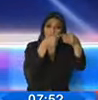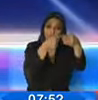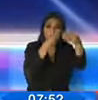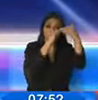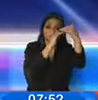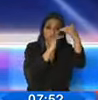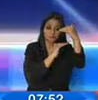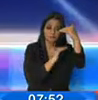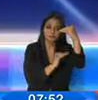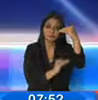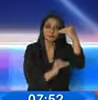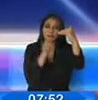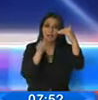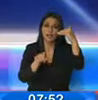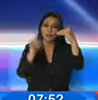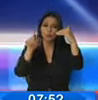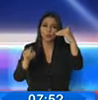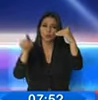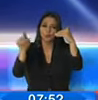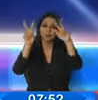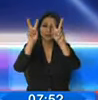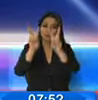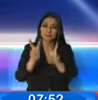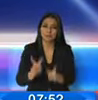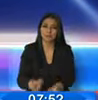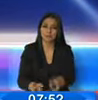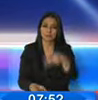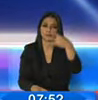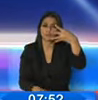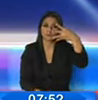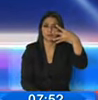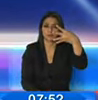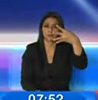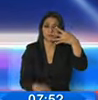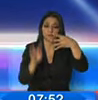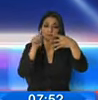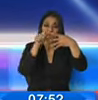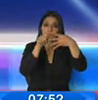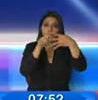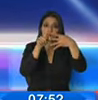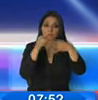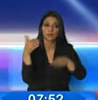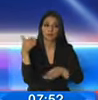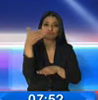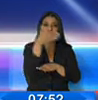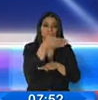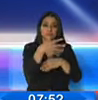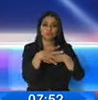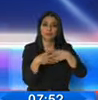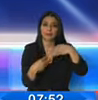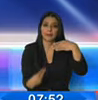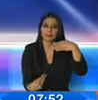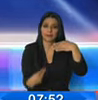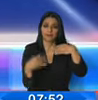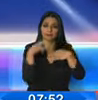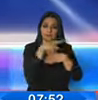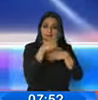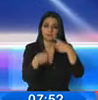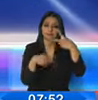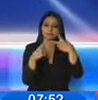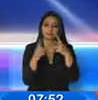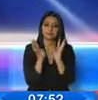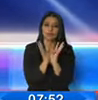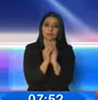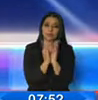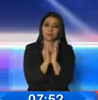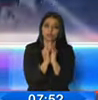esta Quito está nominada en cuatro categorías, que son destino líder de Sudamérica, destino líder de convenciones de